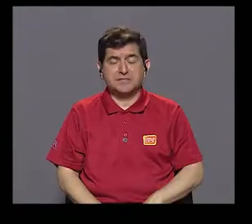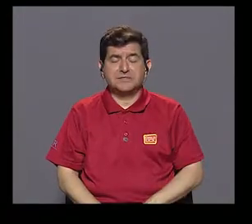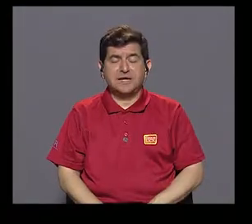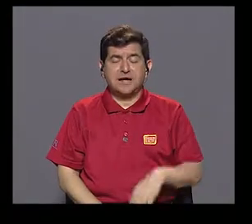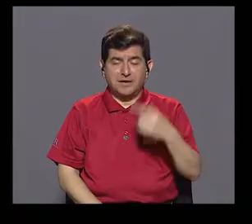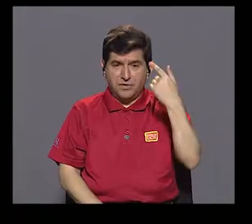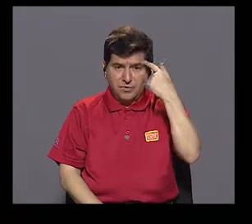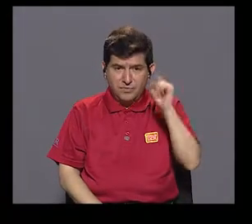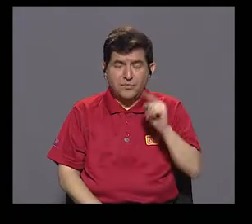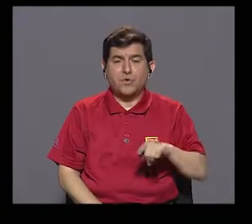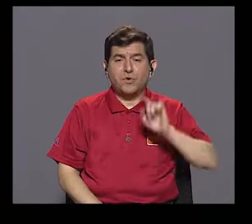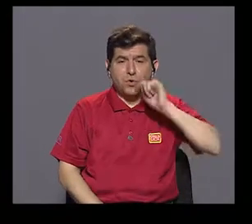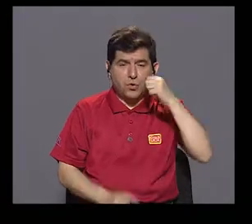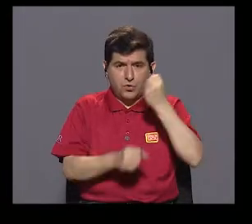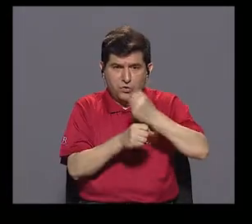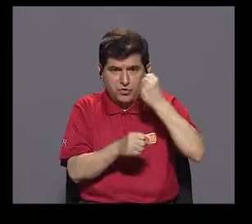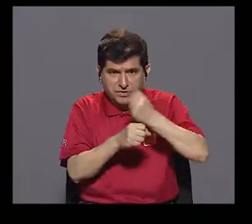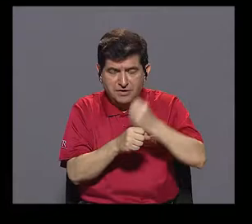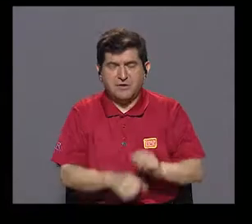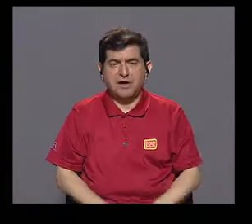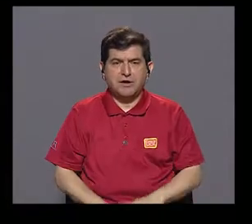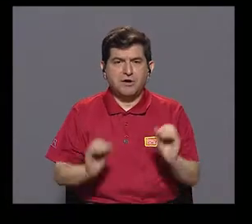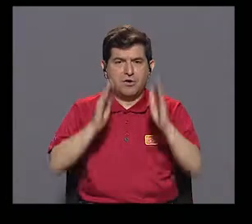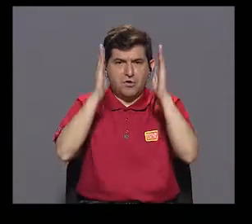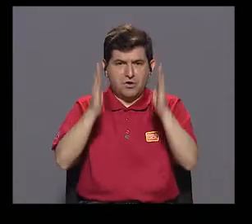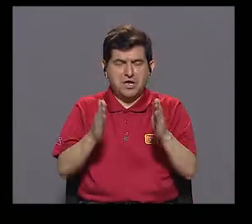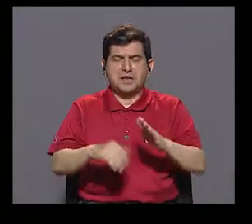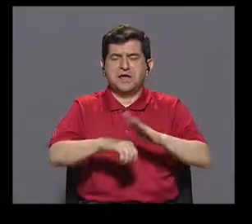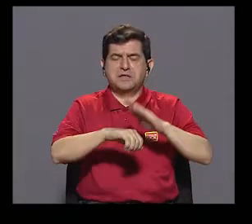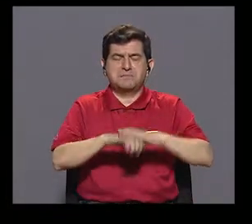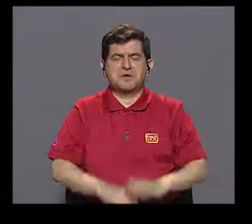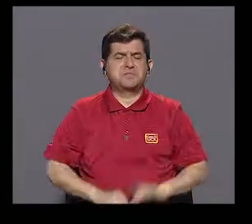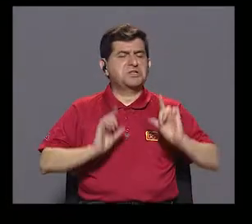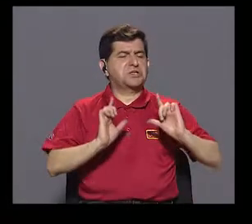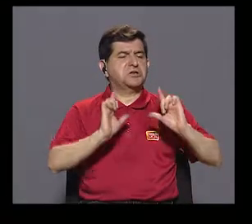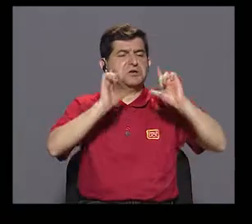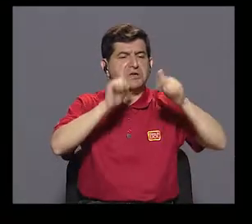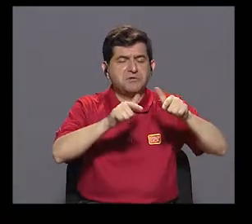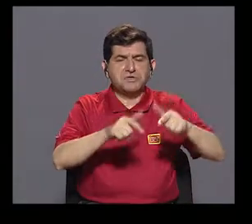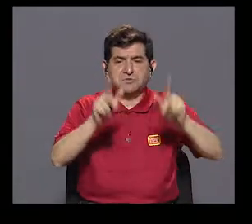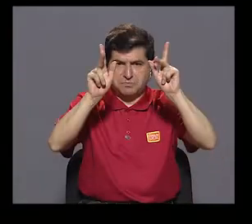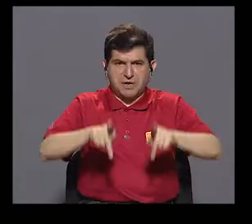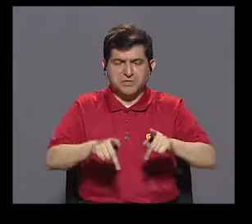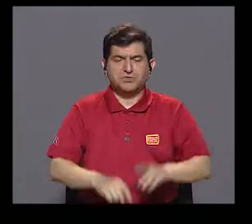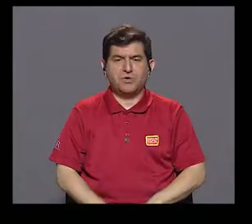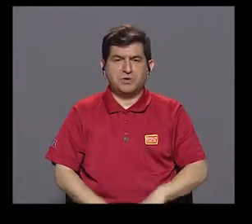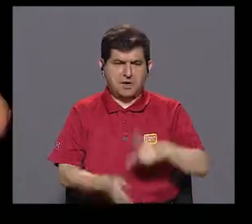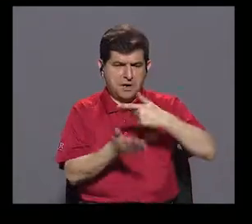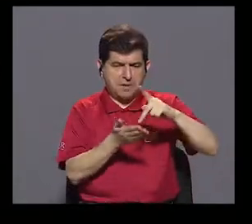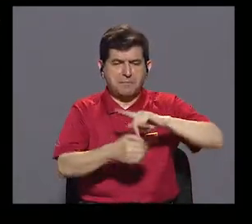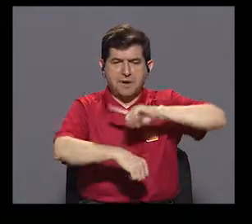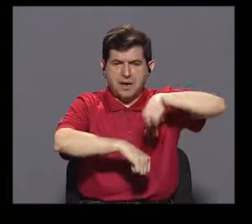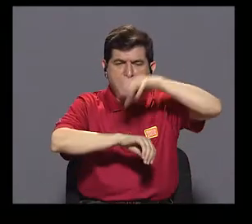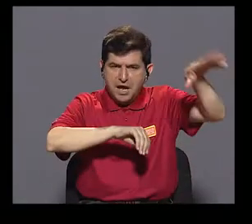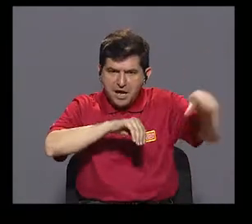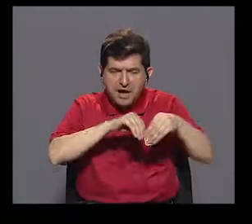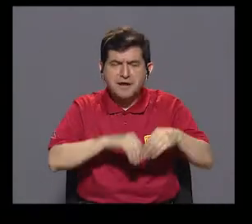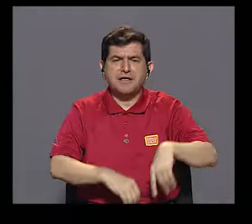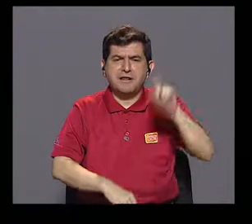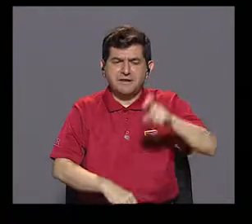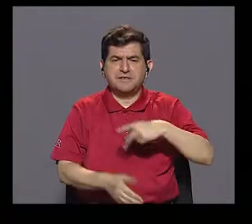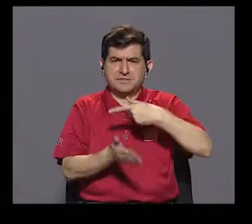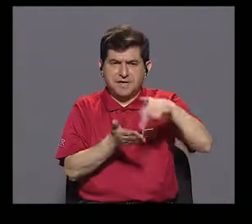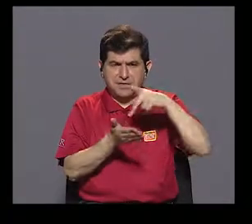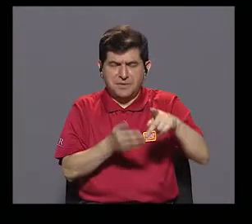y porque nadie va a permitir que sea tirado al cajón de la basura, así que aquí deben de pagarse horas extraordinarias, debe